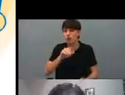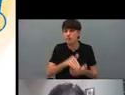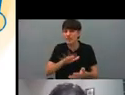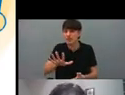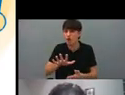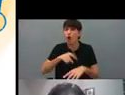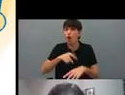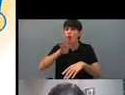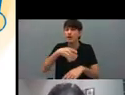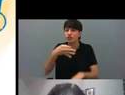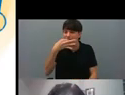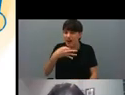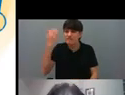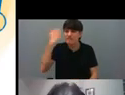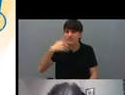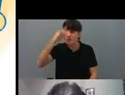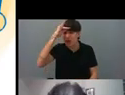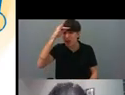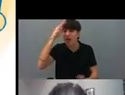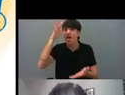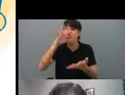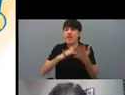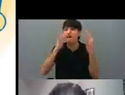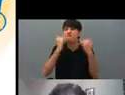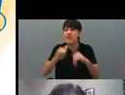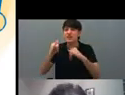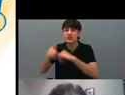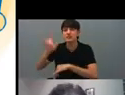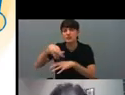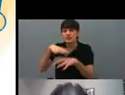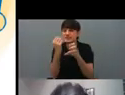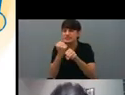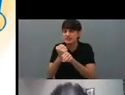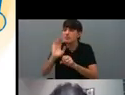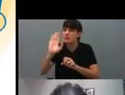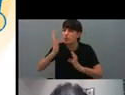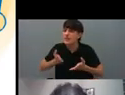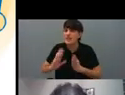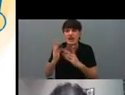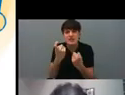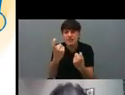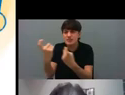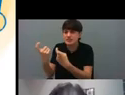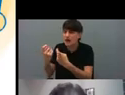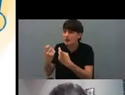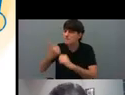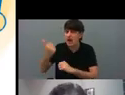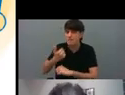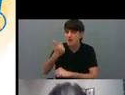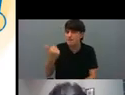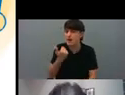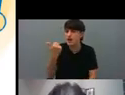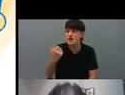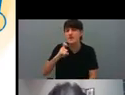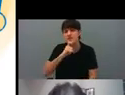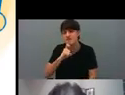tarde, fines de semana, festivos, pero con una hija que presentaba mayores necesidades y más difíciles